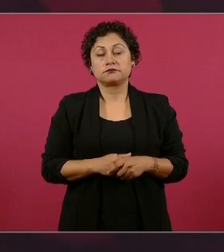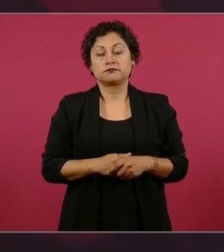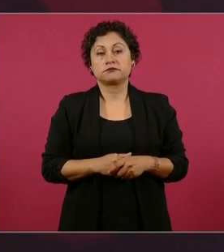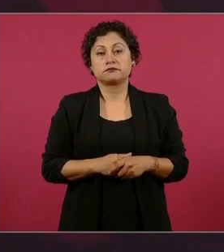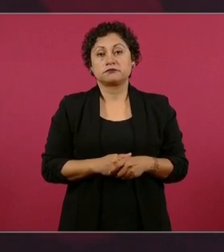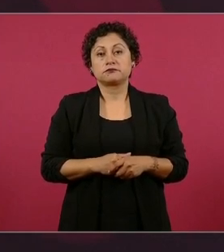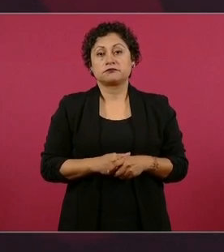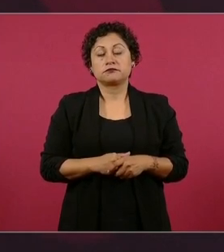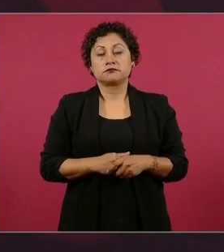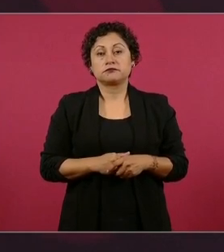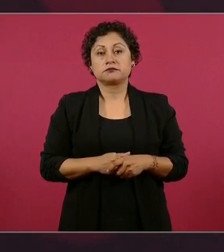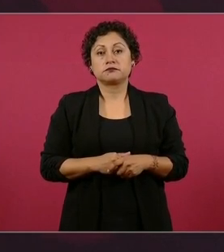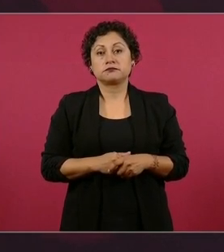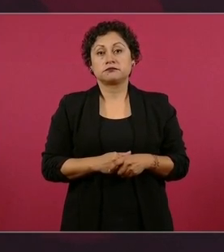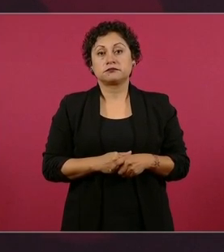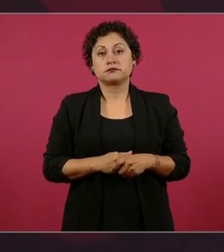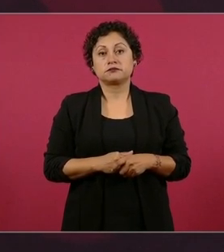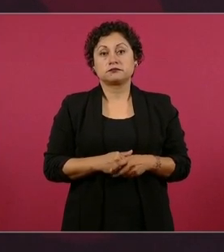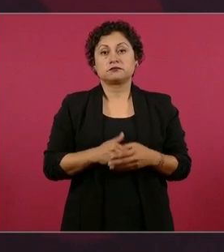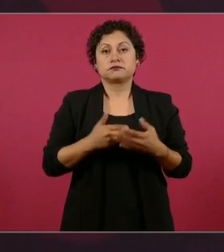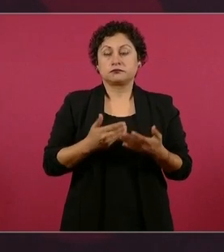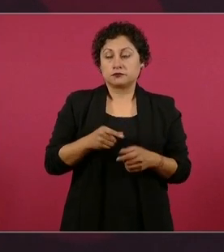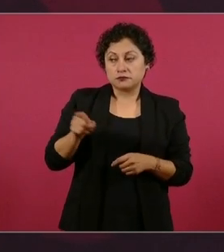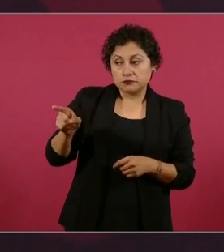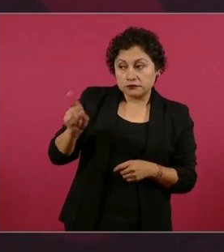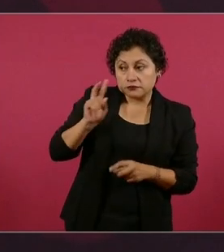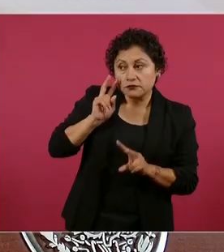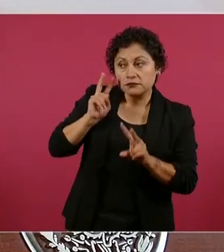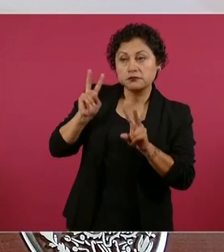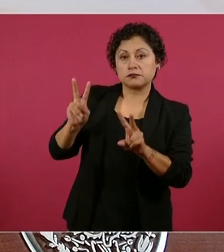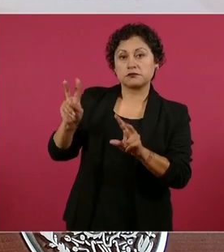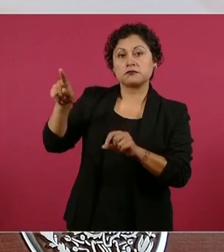que hay vocación democrática,